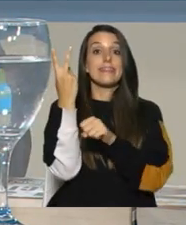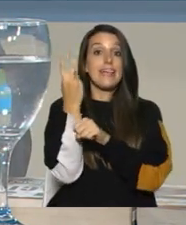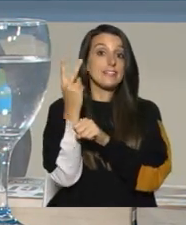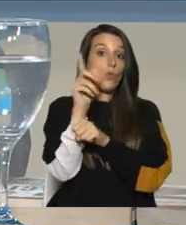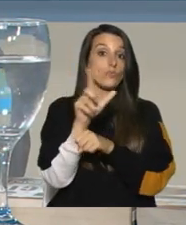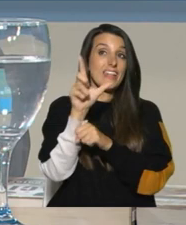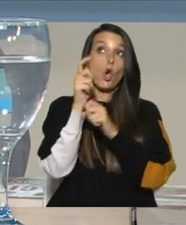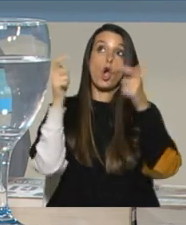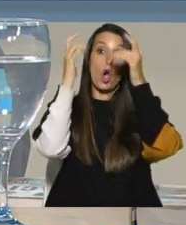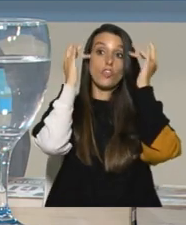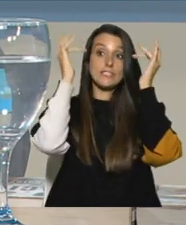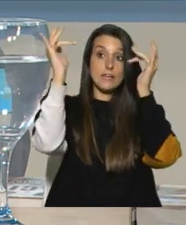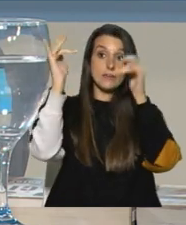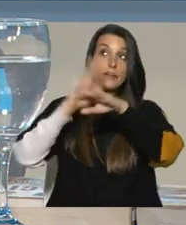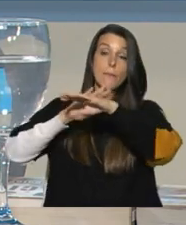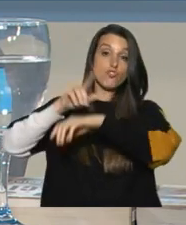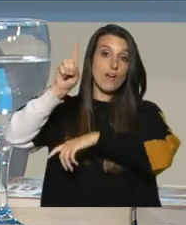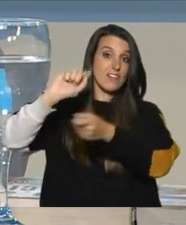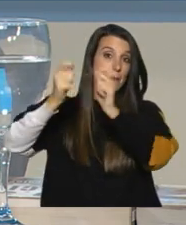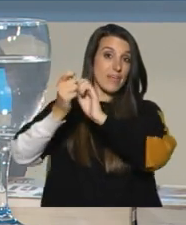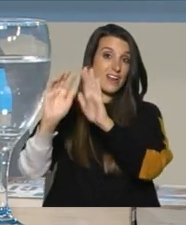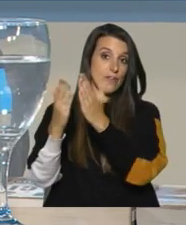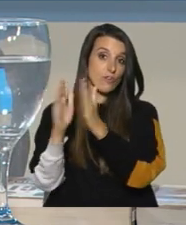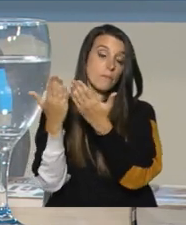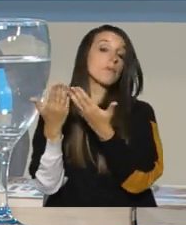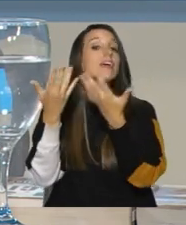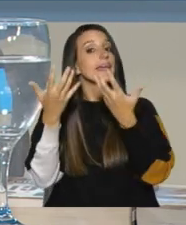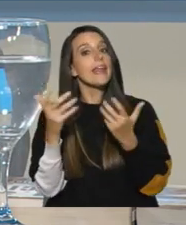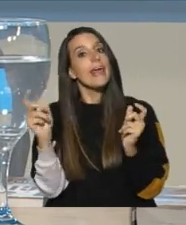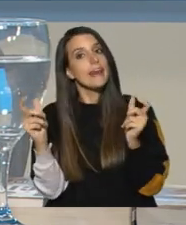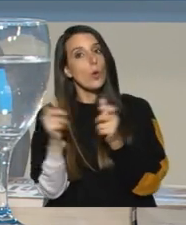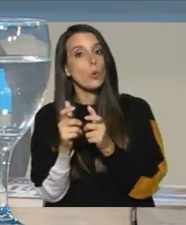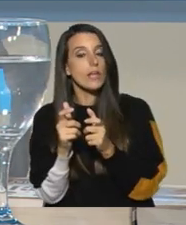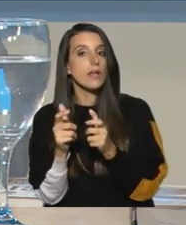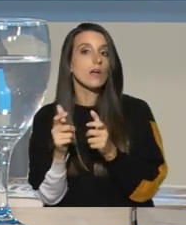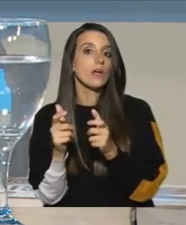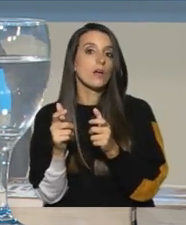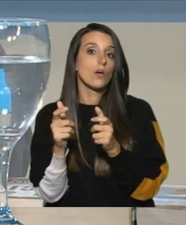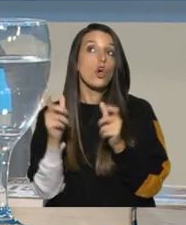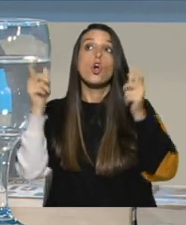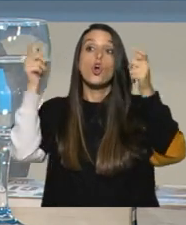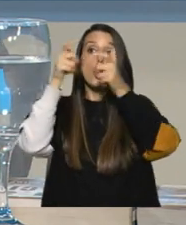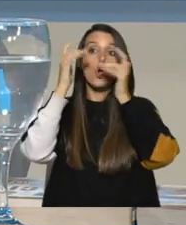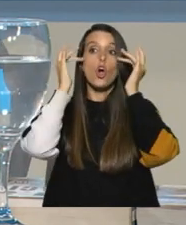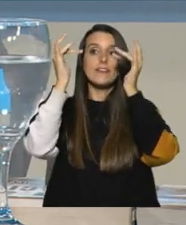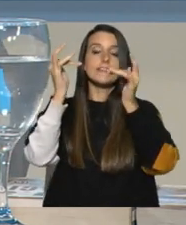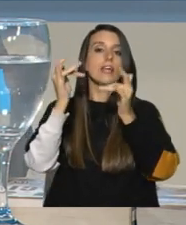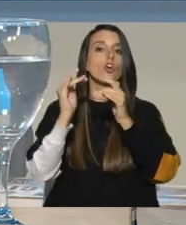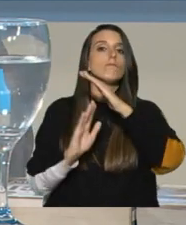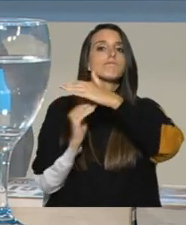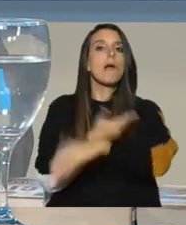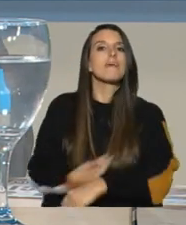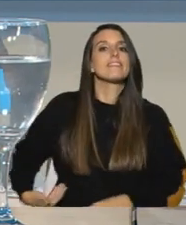Solicitamos en reiteradas ocasiones podernos reunir, o sea, justamente con el CODICEN, pero con Robert Silva en